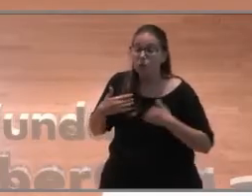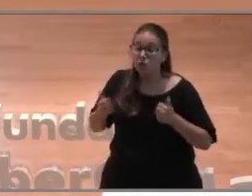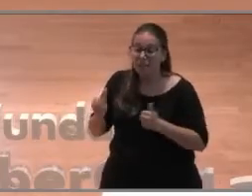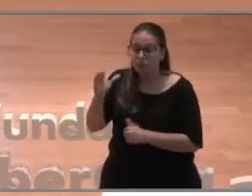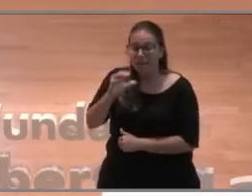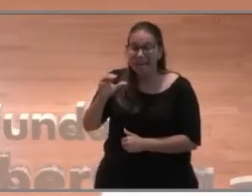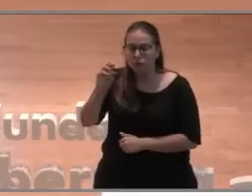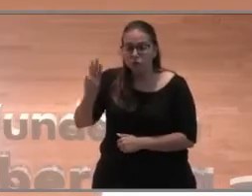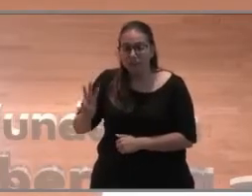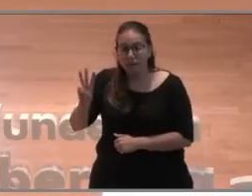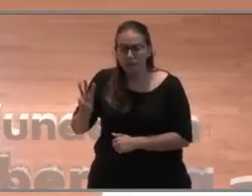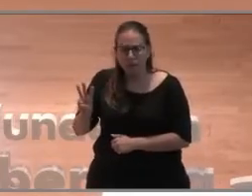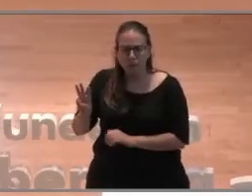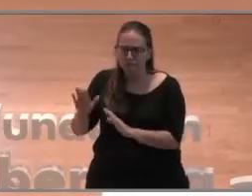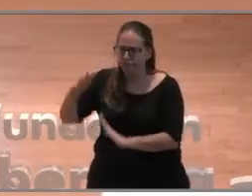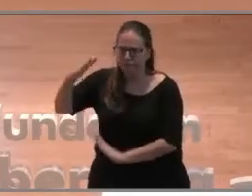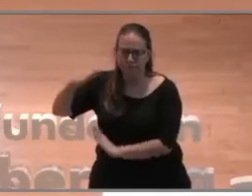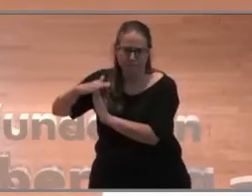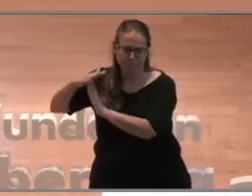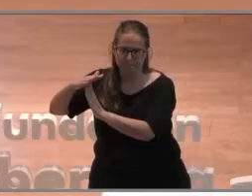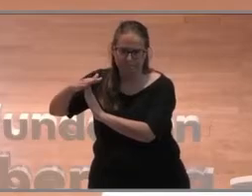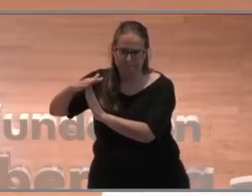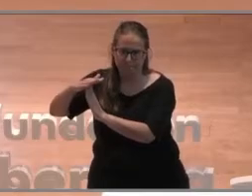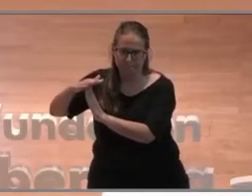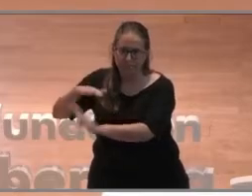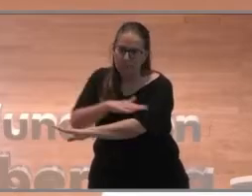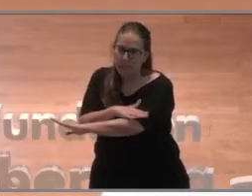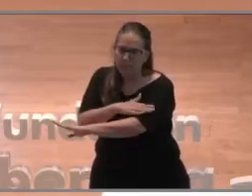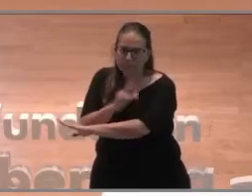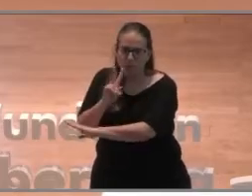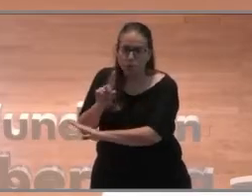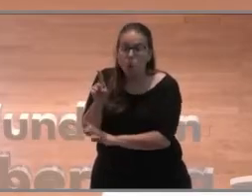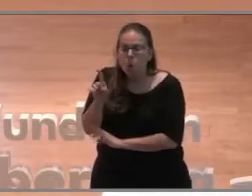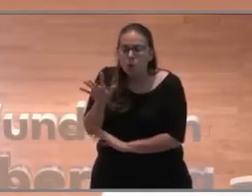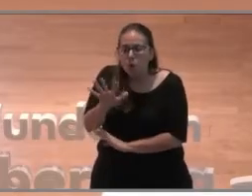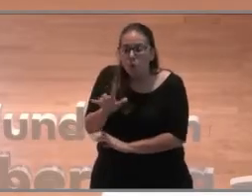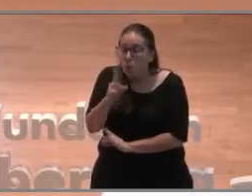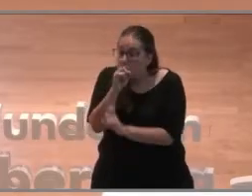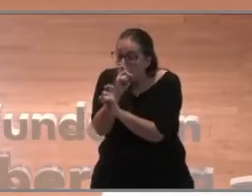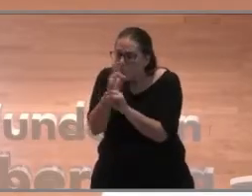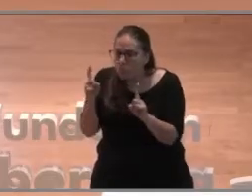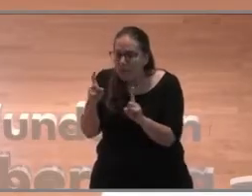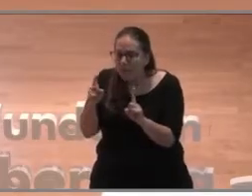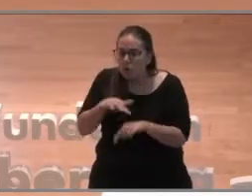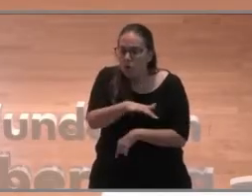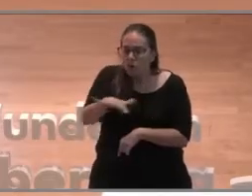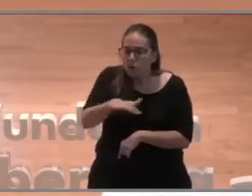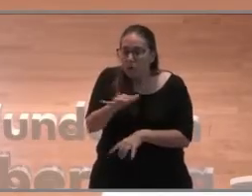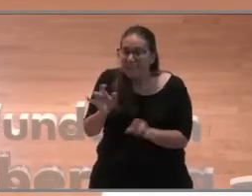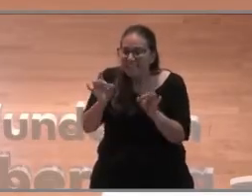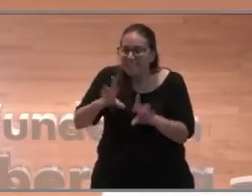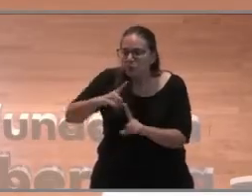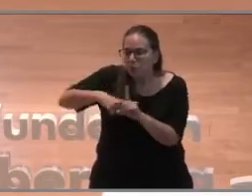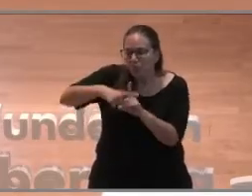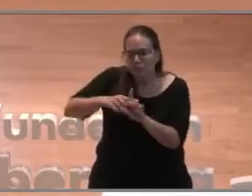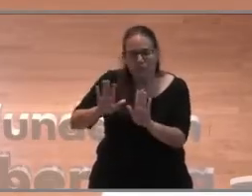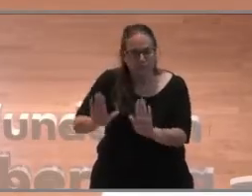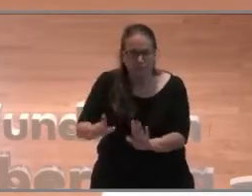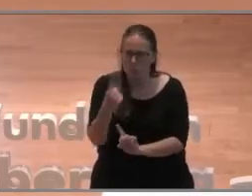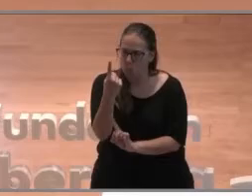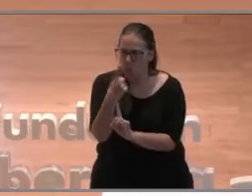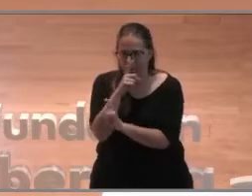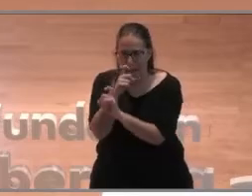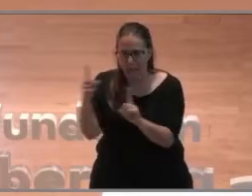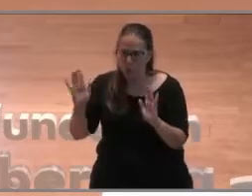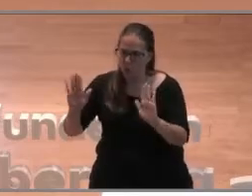III ha parado, ha dicho al Ministerio, vamos a dejar un año sin zonas isoclimáticas. Y eso es muy importante, porque dependerá de esto que